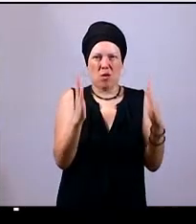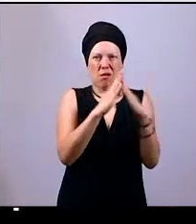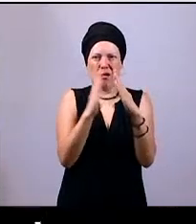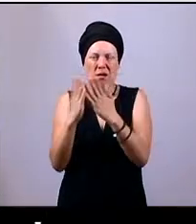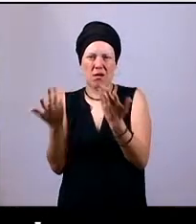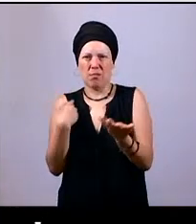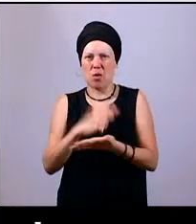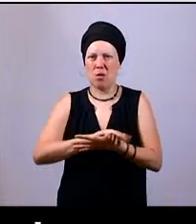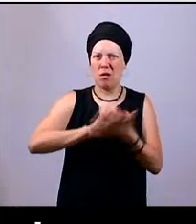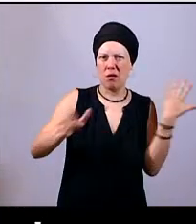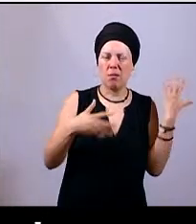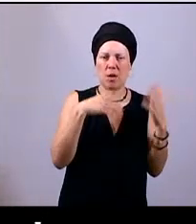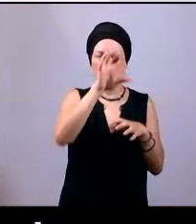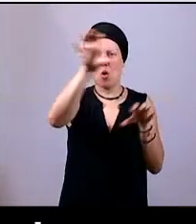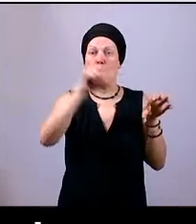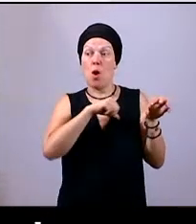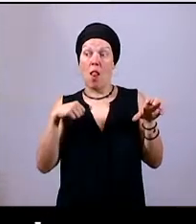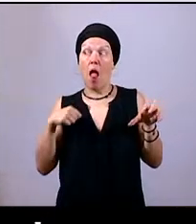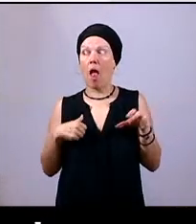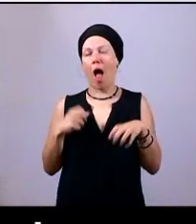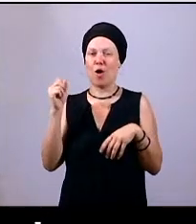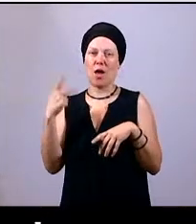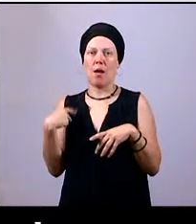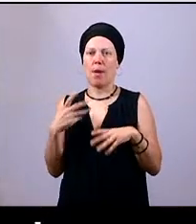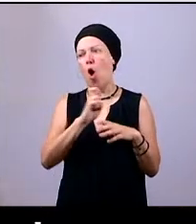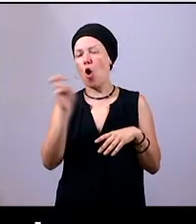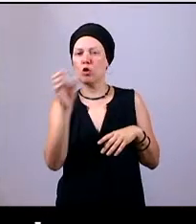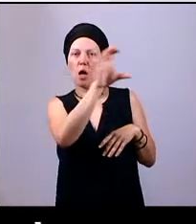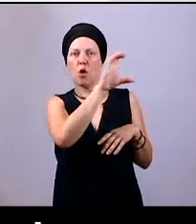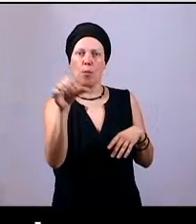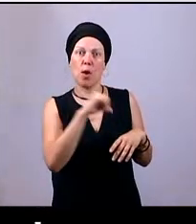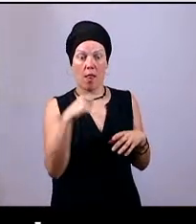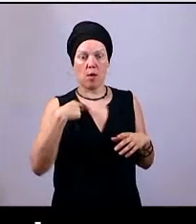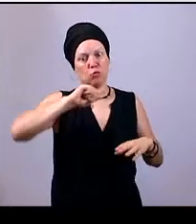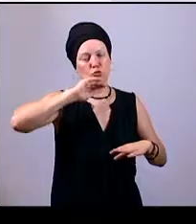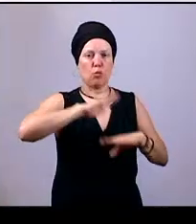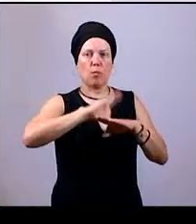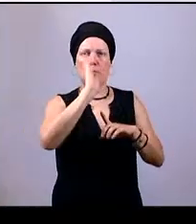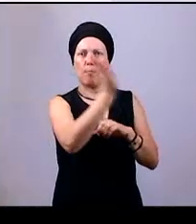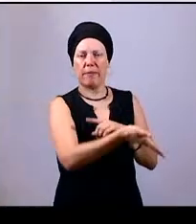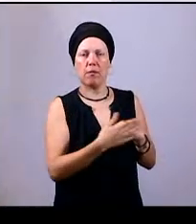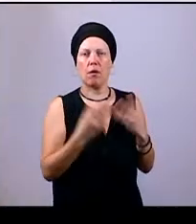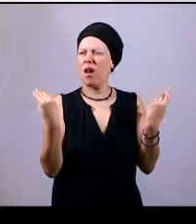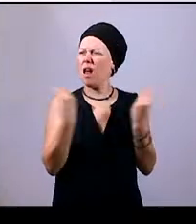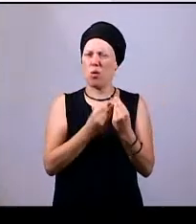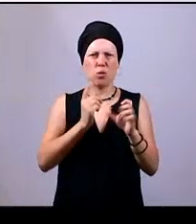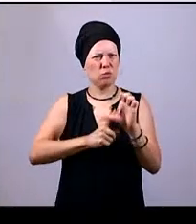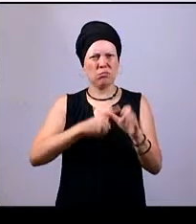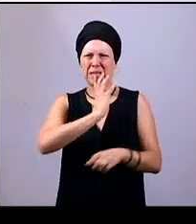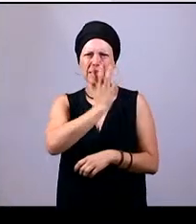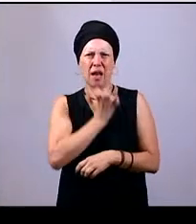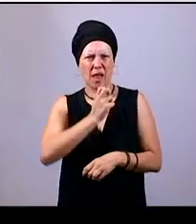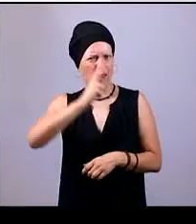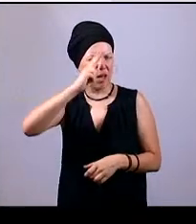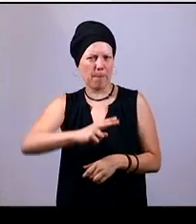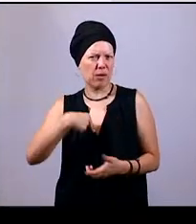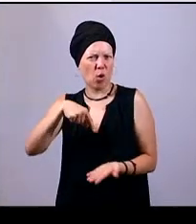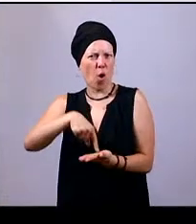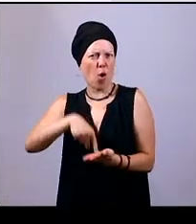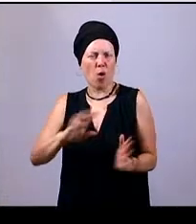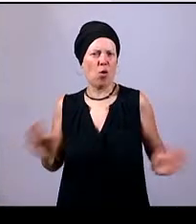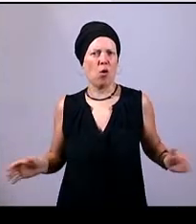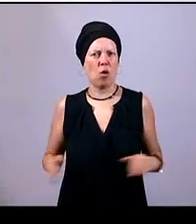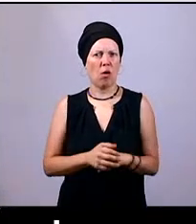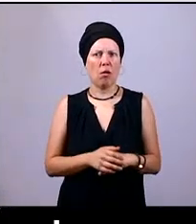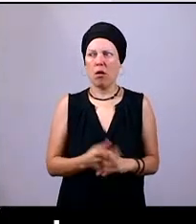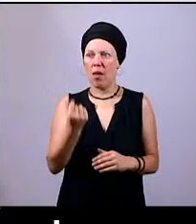que favorecen a comunidades afines y otras que castigan a las que cumplimos, ¿no? La Junta exige seriedad y respeto. No se puede pedir